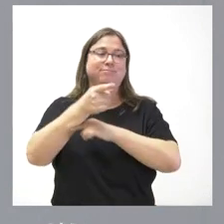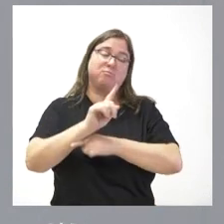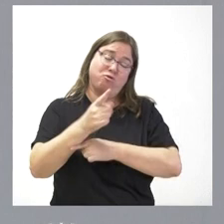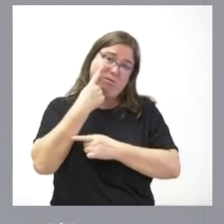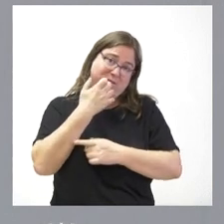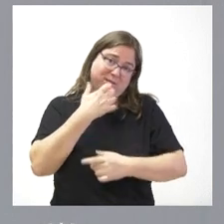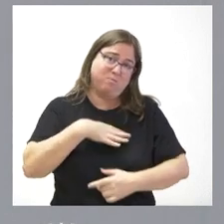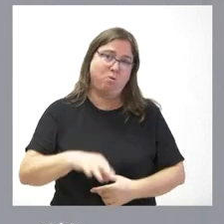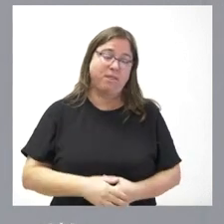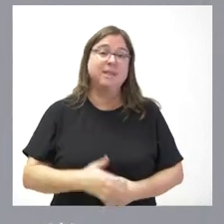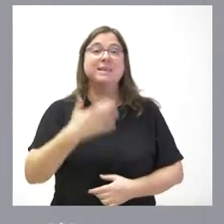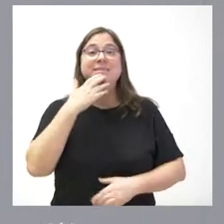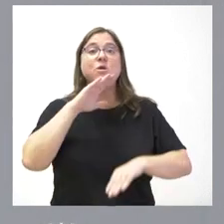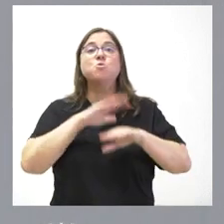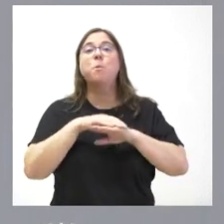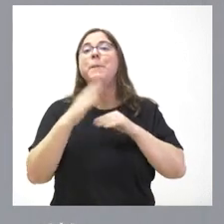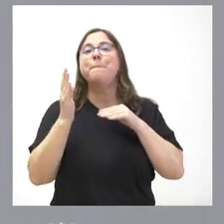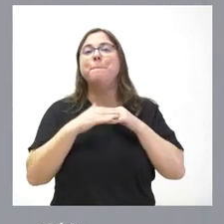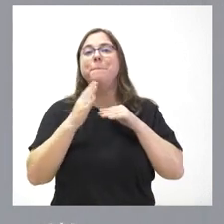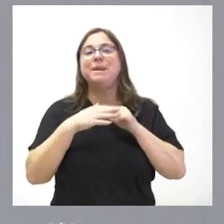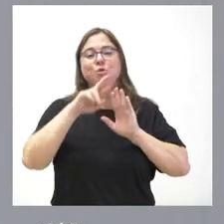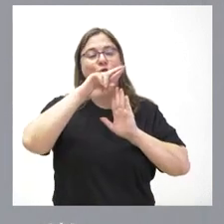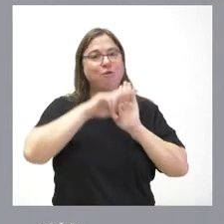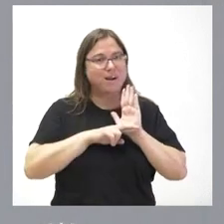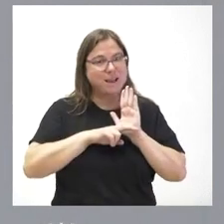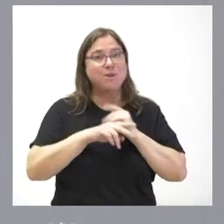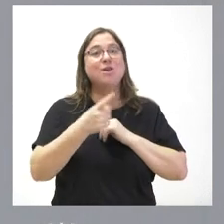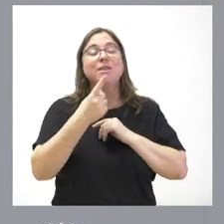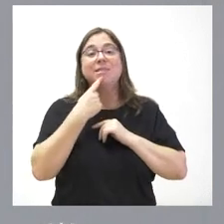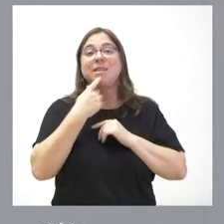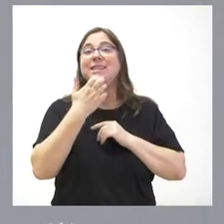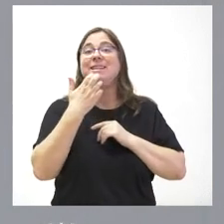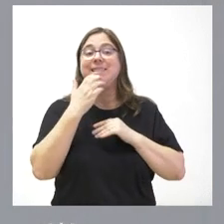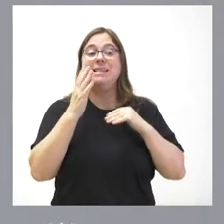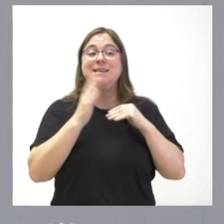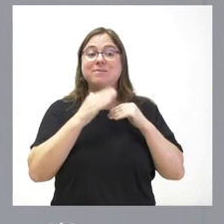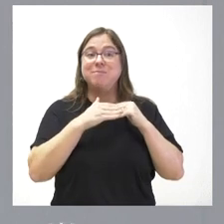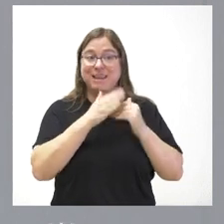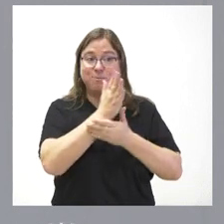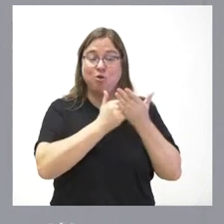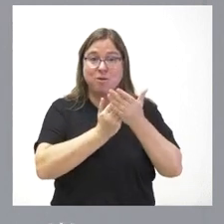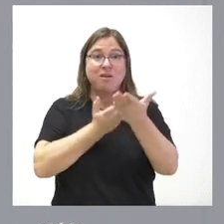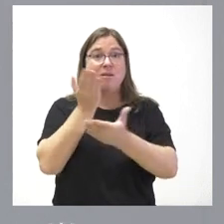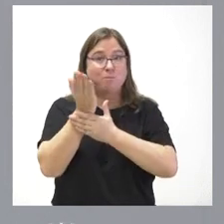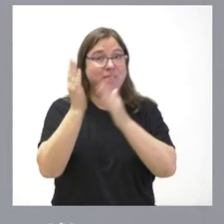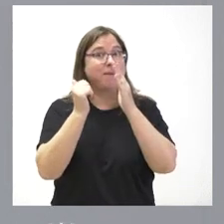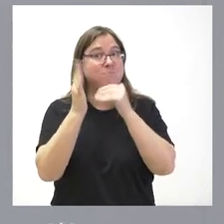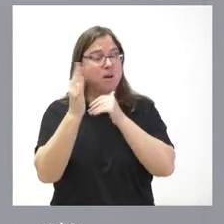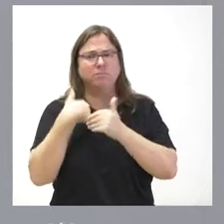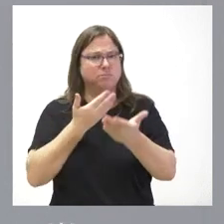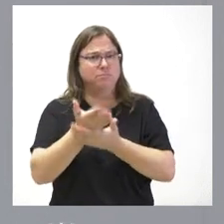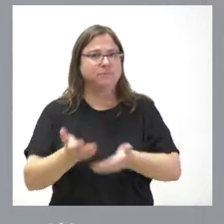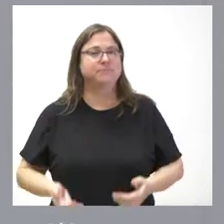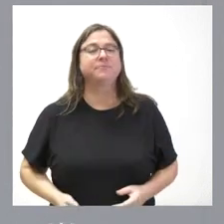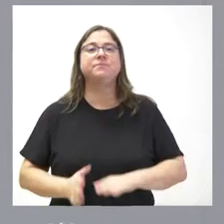de presidentes y se cumplira al menos el reglamento de la conferencia de presidentes que establece que con un porcentaje mínimo que esa superado de comunidades autónomas se pueda convocar la